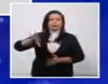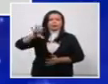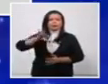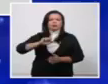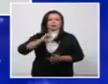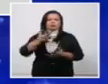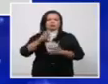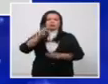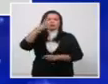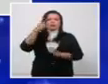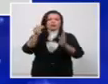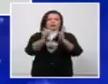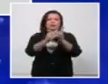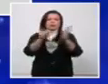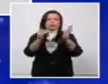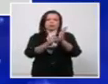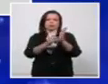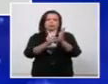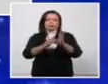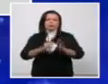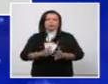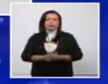millones, con